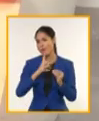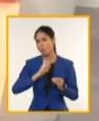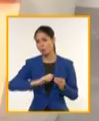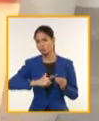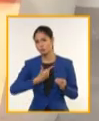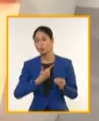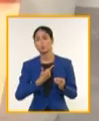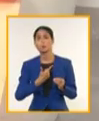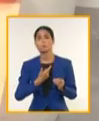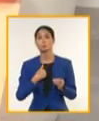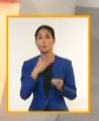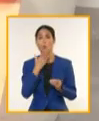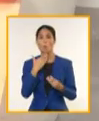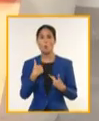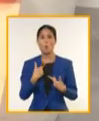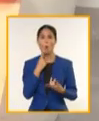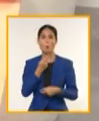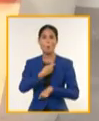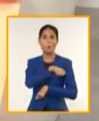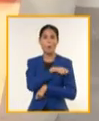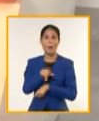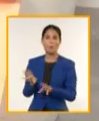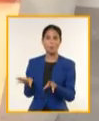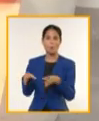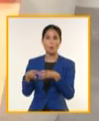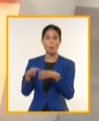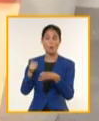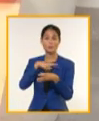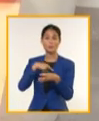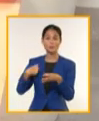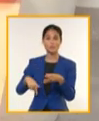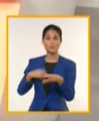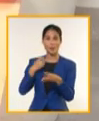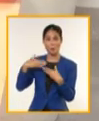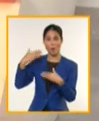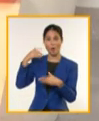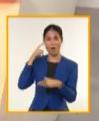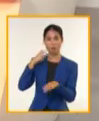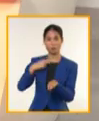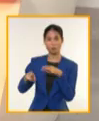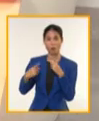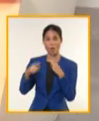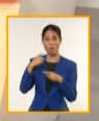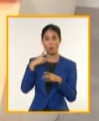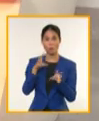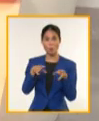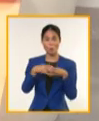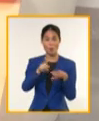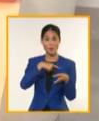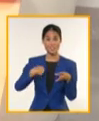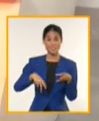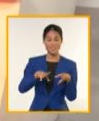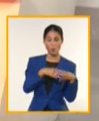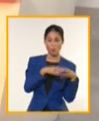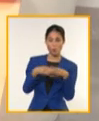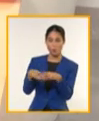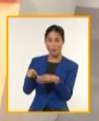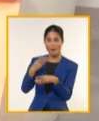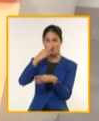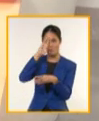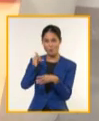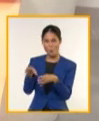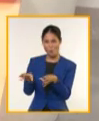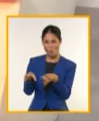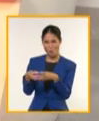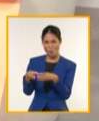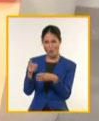población china en nuestro país que llegó en otra época para quedarse y que transmitió a nuestra cultura muchas de sus tradiciones,